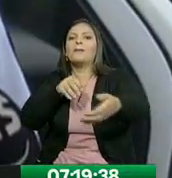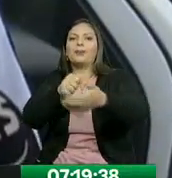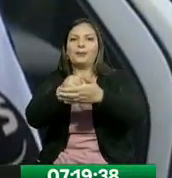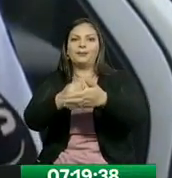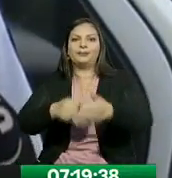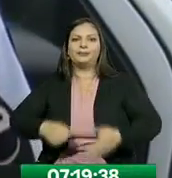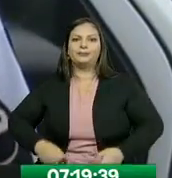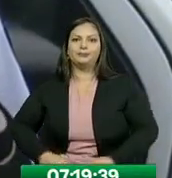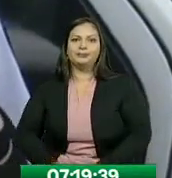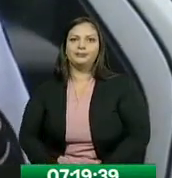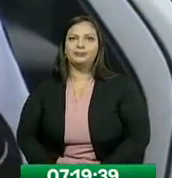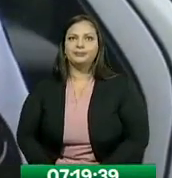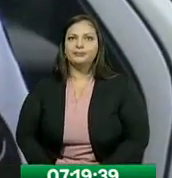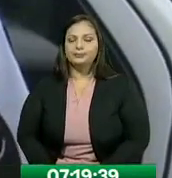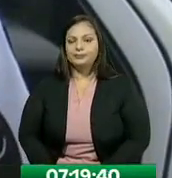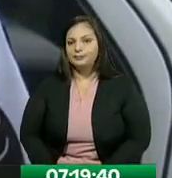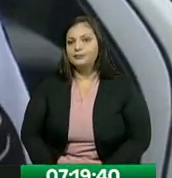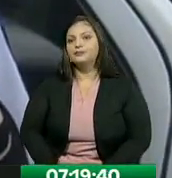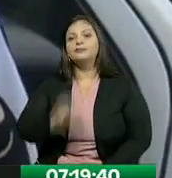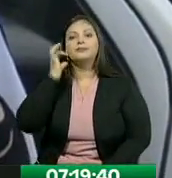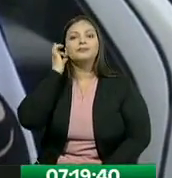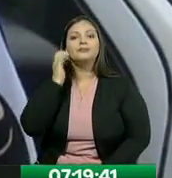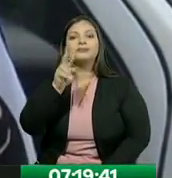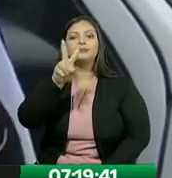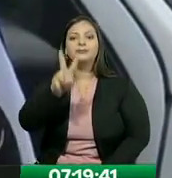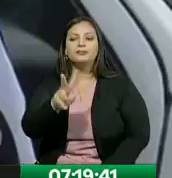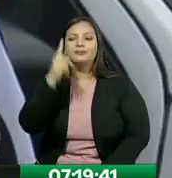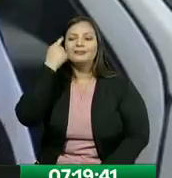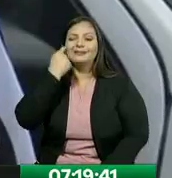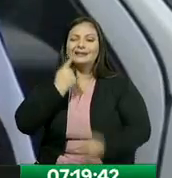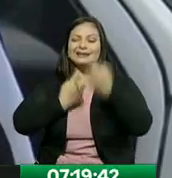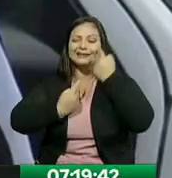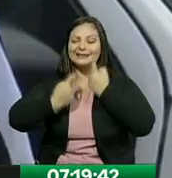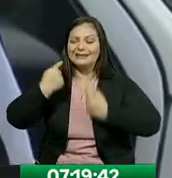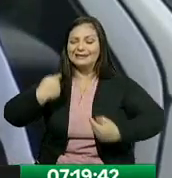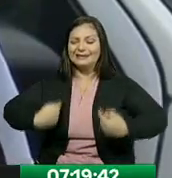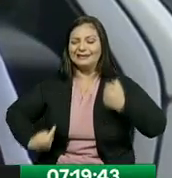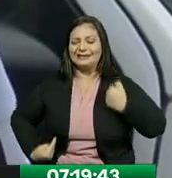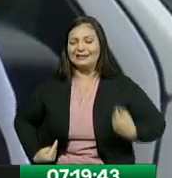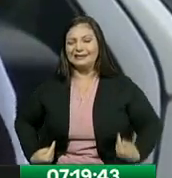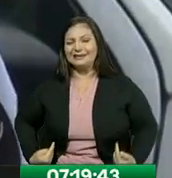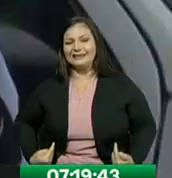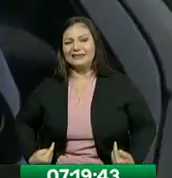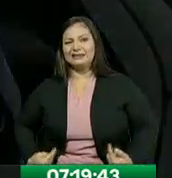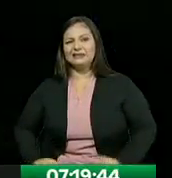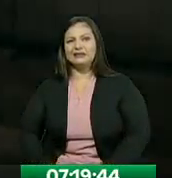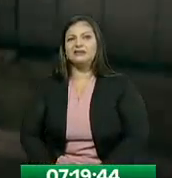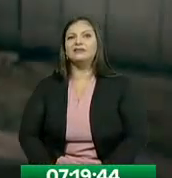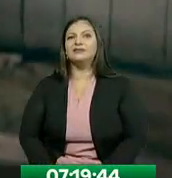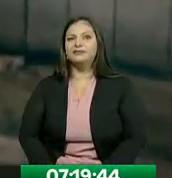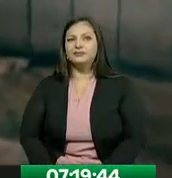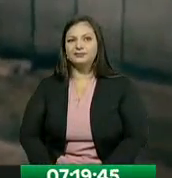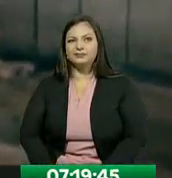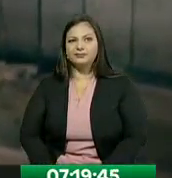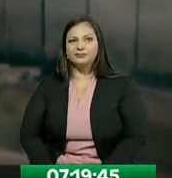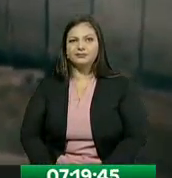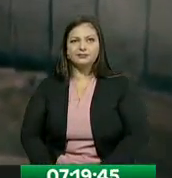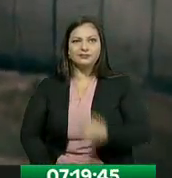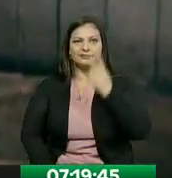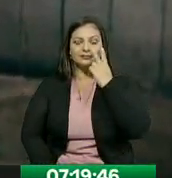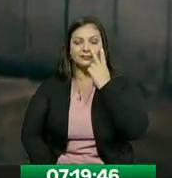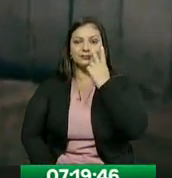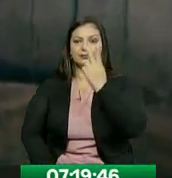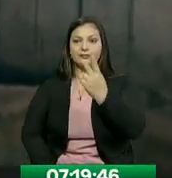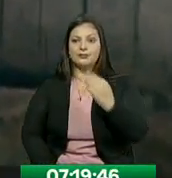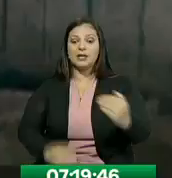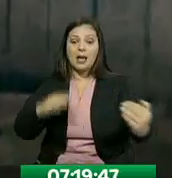destino donde se iban trasladando. Asimismo, las dos señoritas estaban leves. El auto liviano se impactó